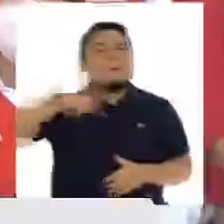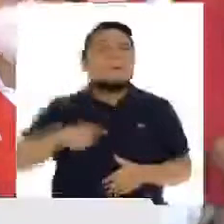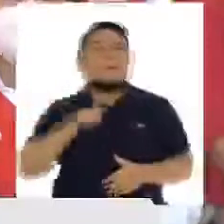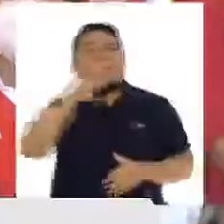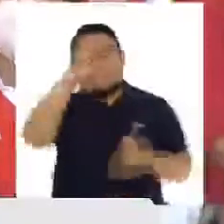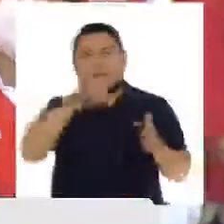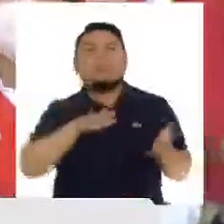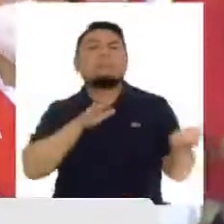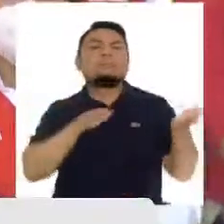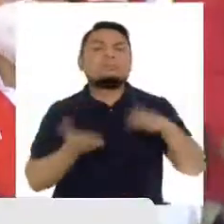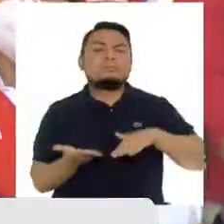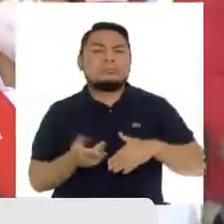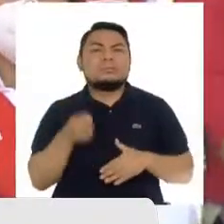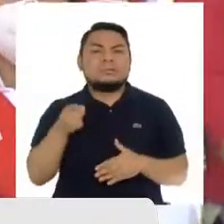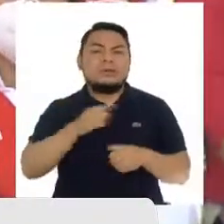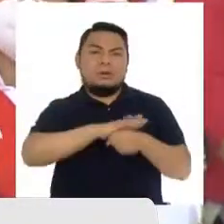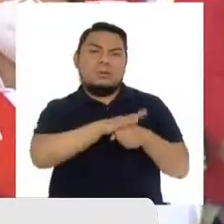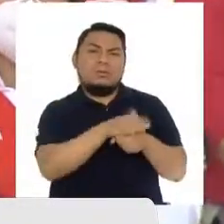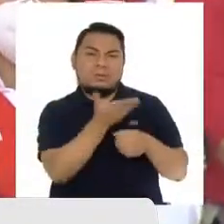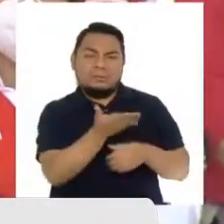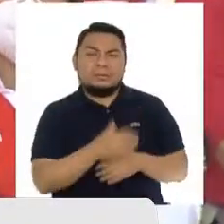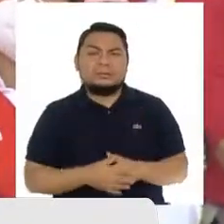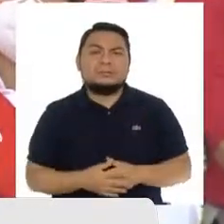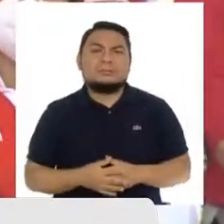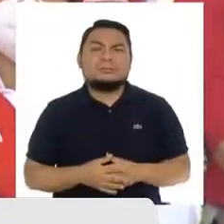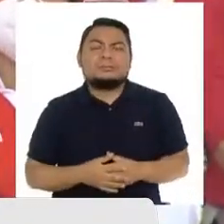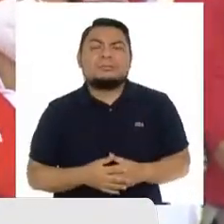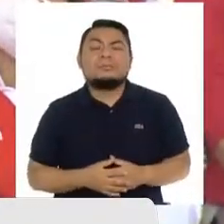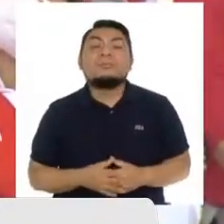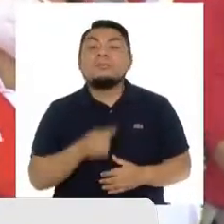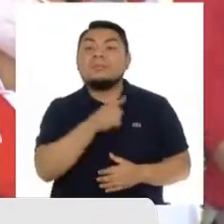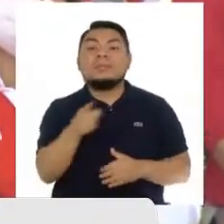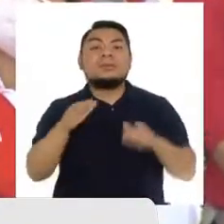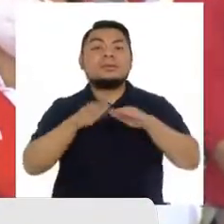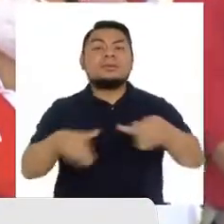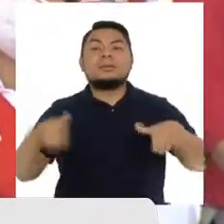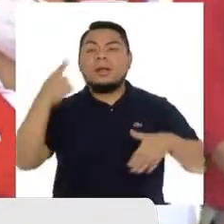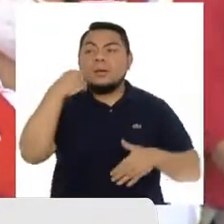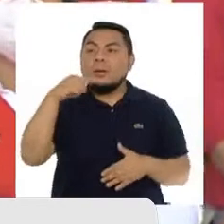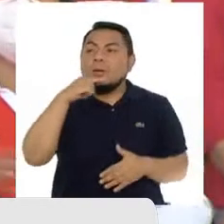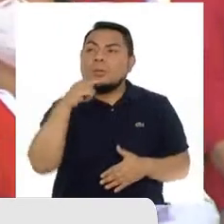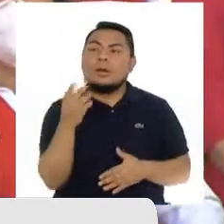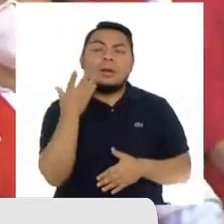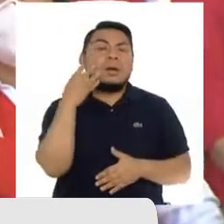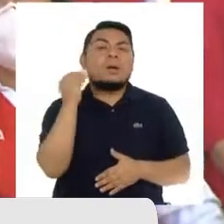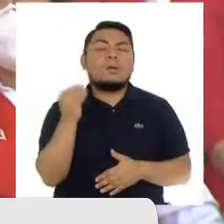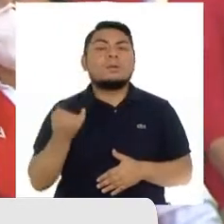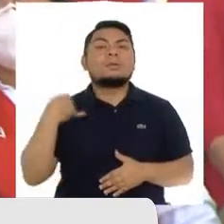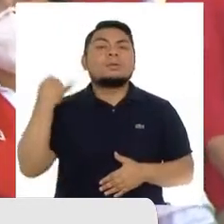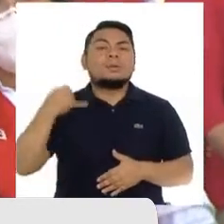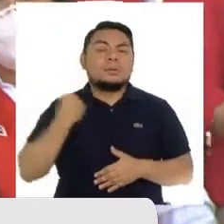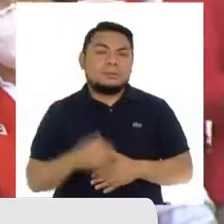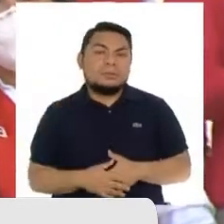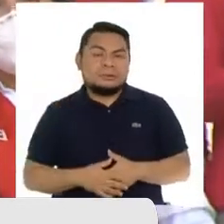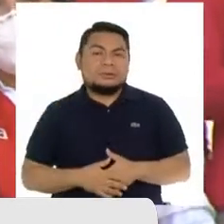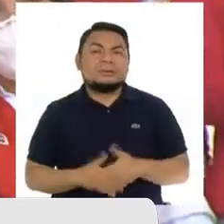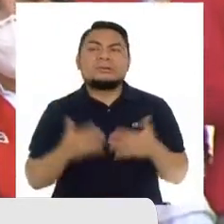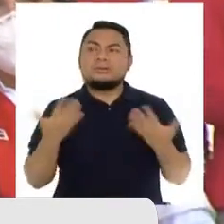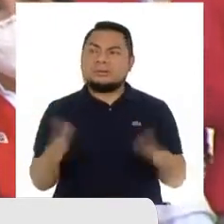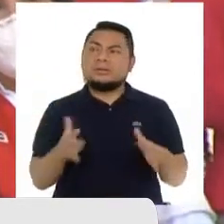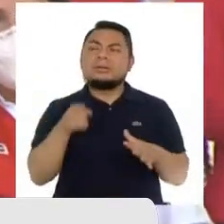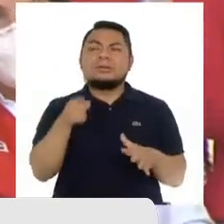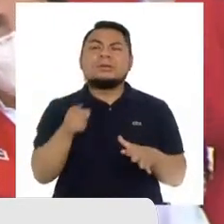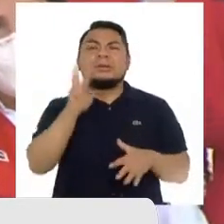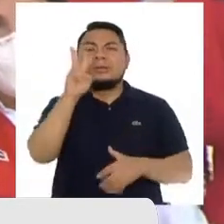fallecidos en kobe 19 niños y niñas adolescentes y jóvenes que casi